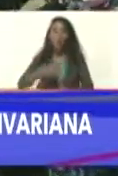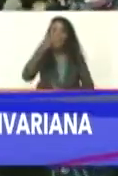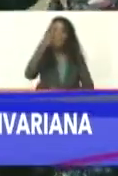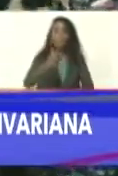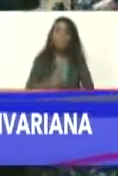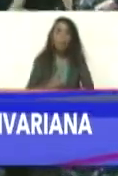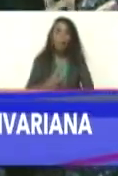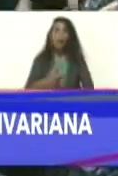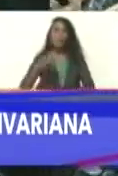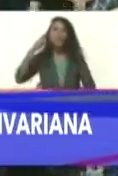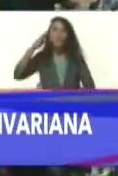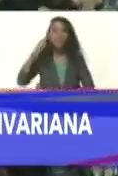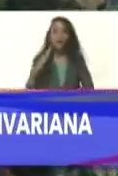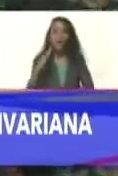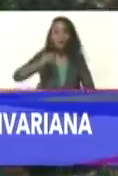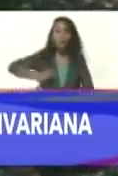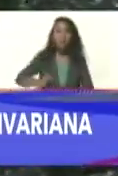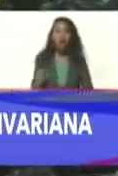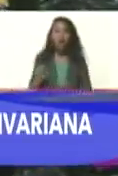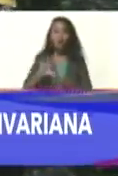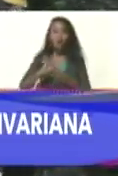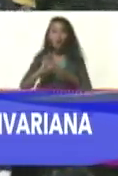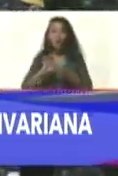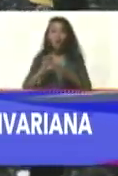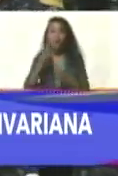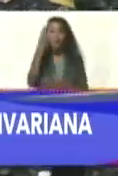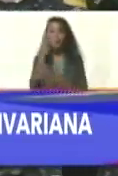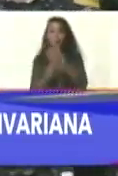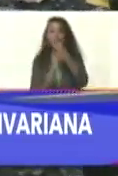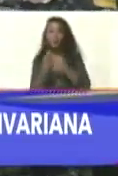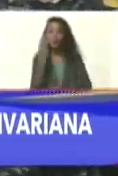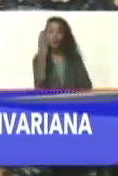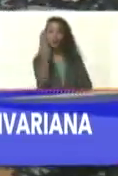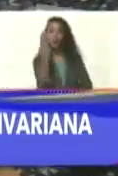cívico-militar-policial por la revolución. Unión.